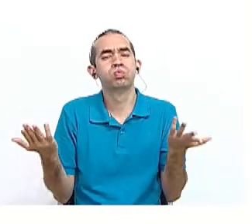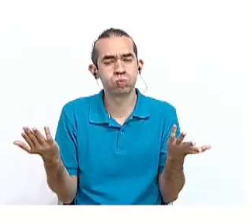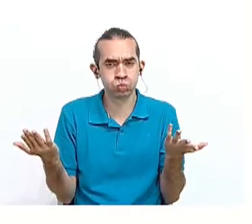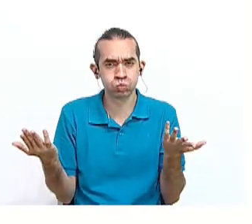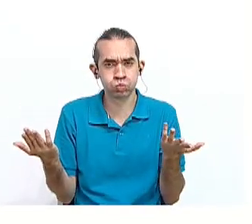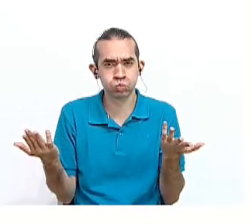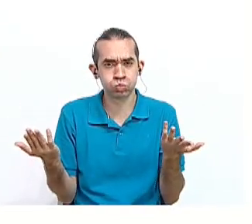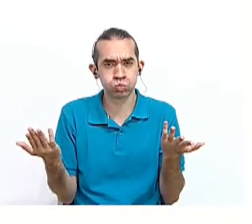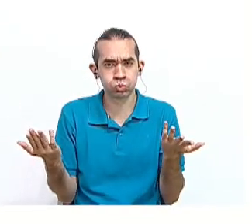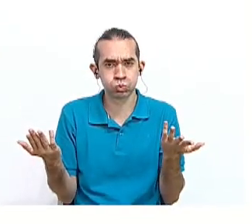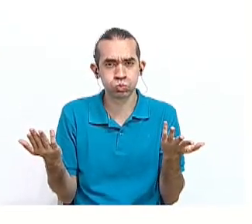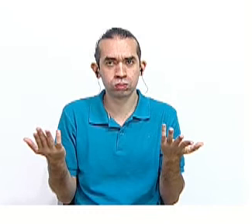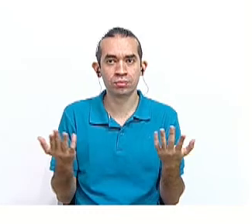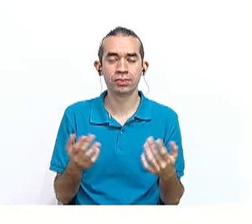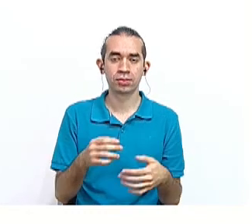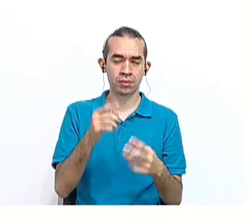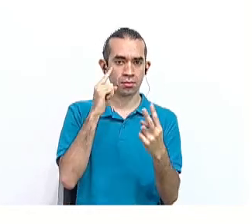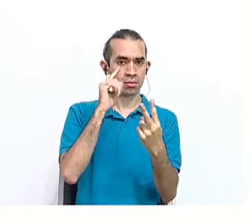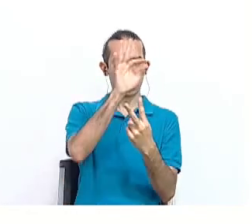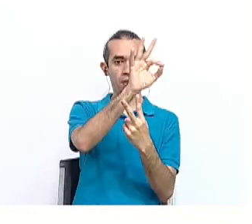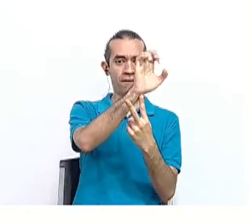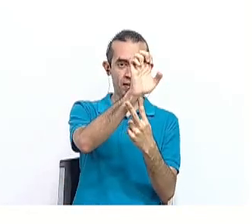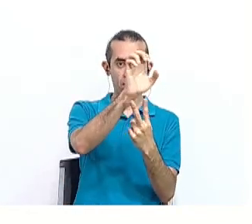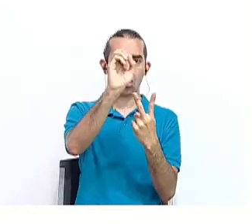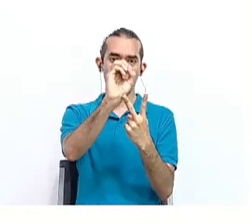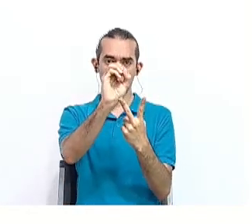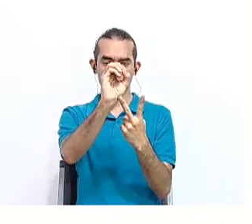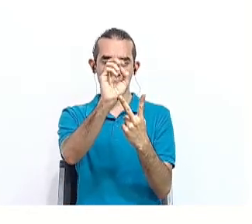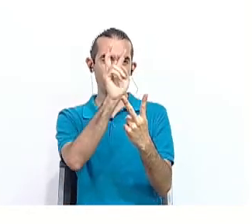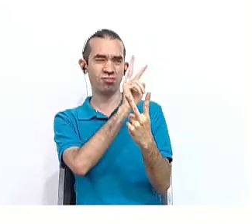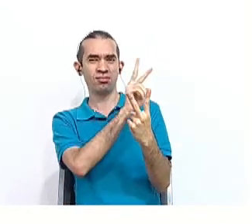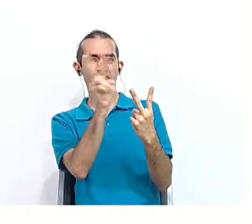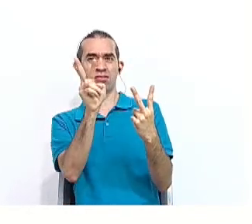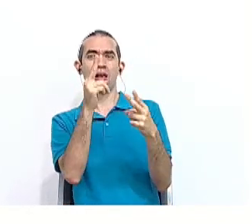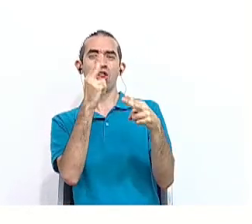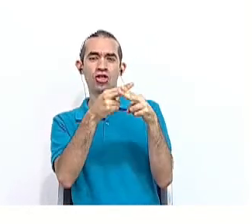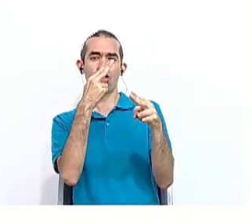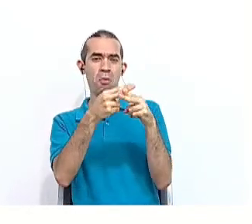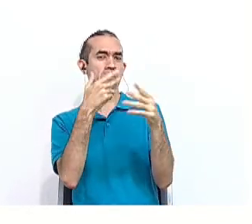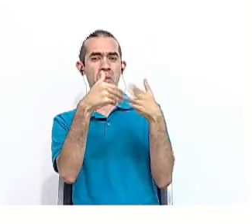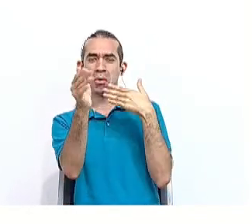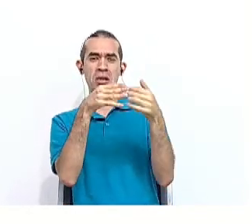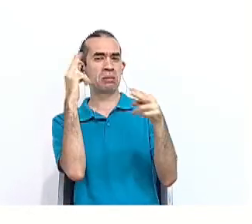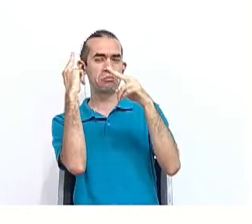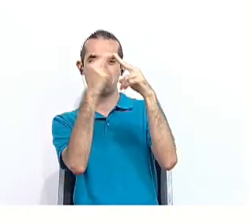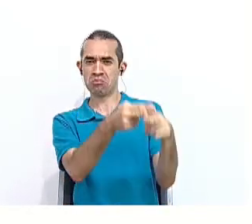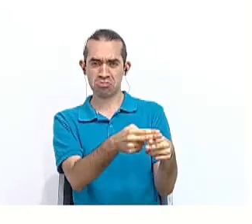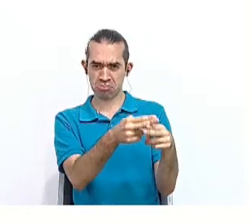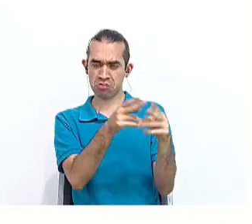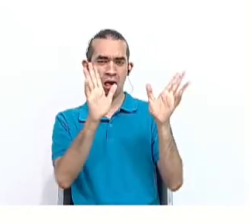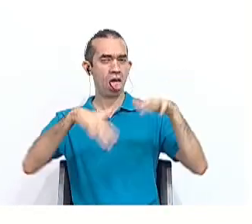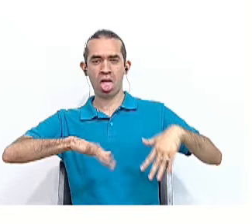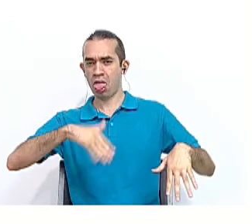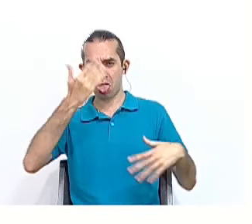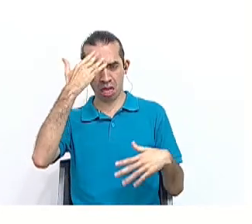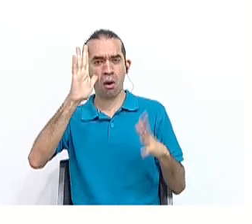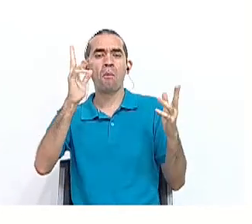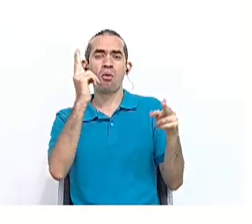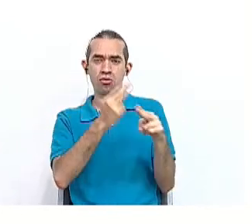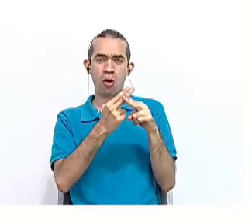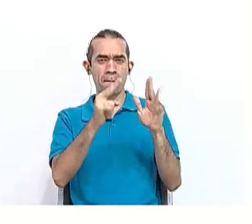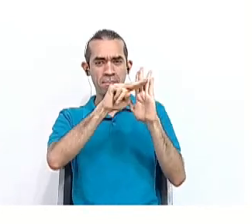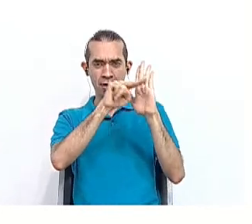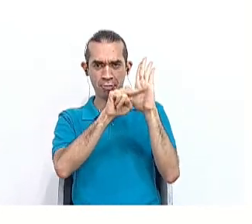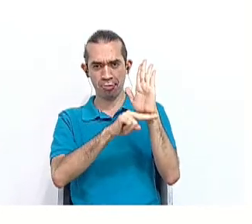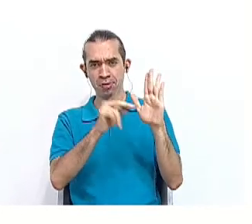ver. Tenemos hierro y oxígeno. No importa, digan el nombre que quieran porque todavía no conocemos las normas